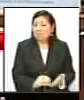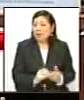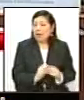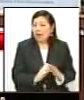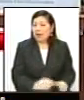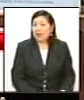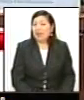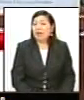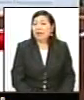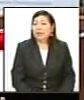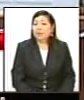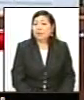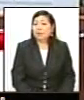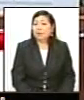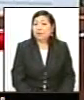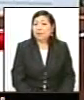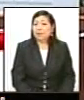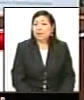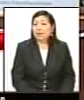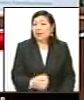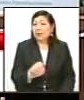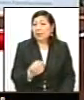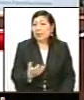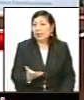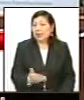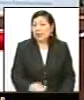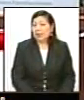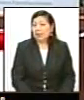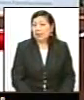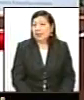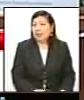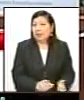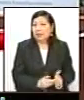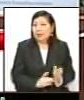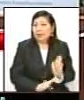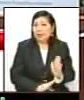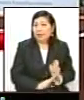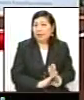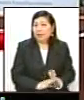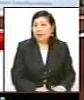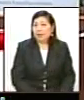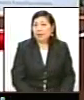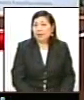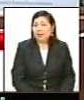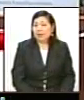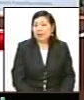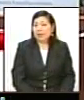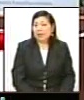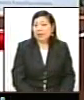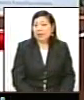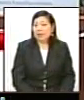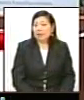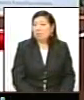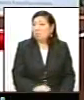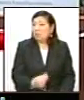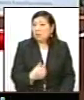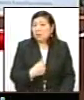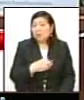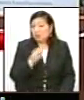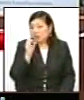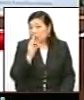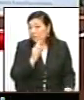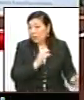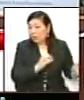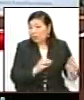Entonces, y una cosa que realmente es digno de ser destacado es lo que acaba de señalar Javier, que no tengo la menor duda que lo hace